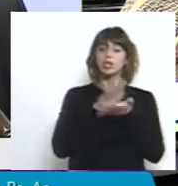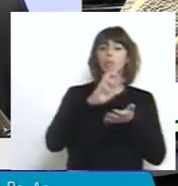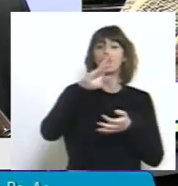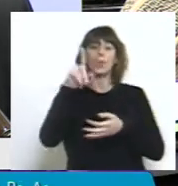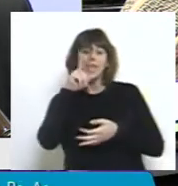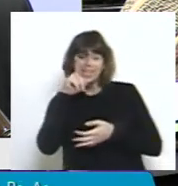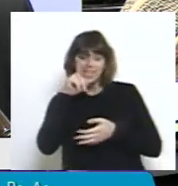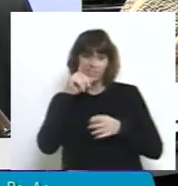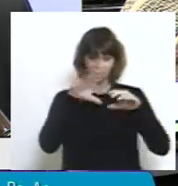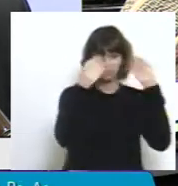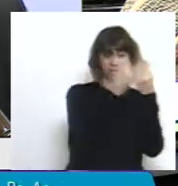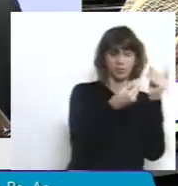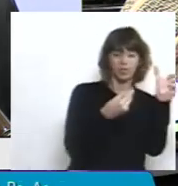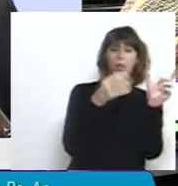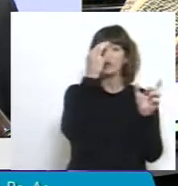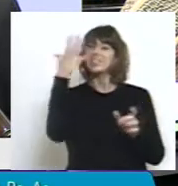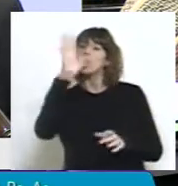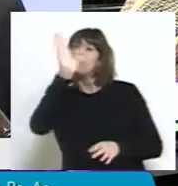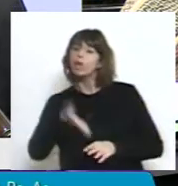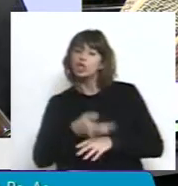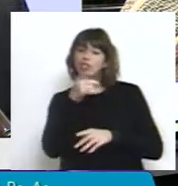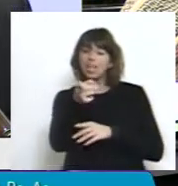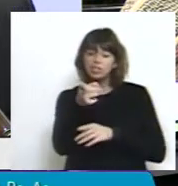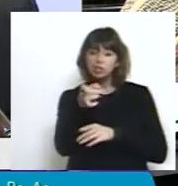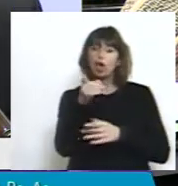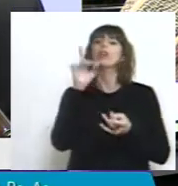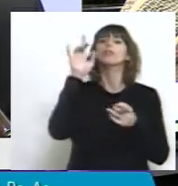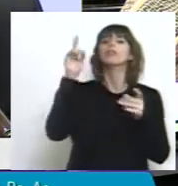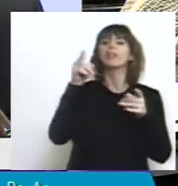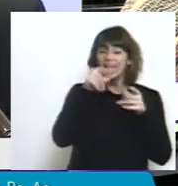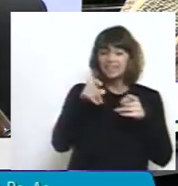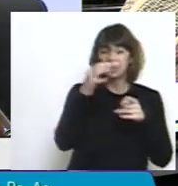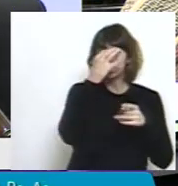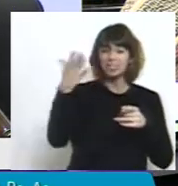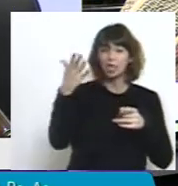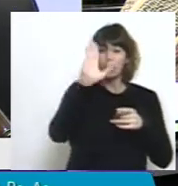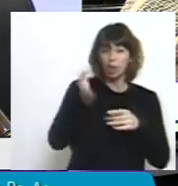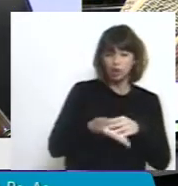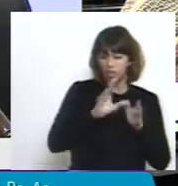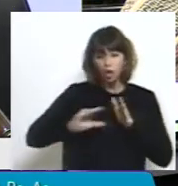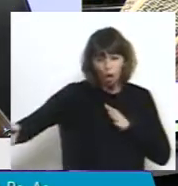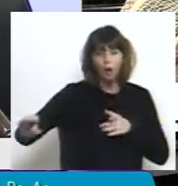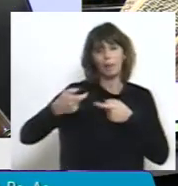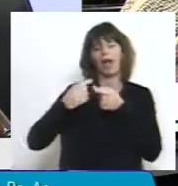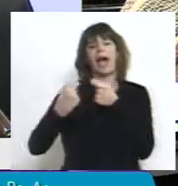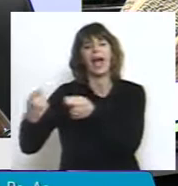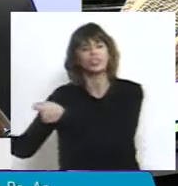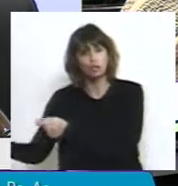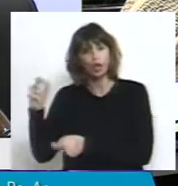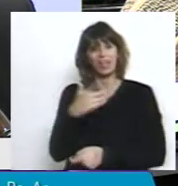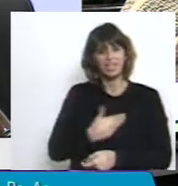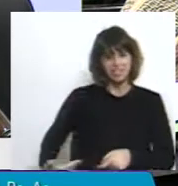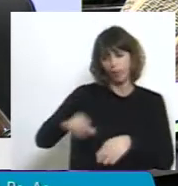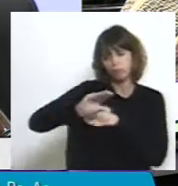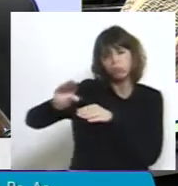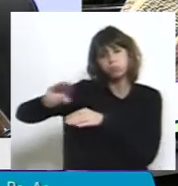una cuarta parte no parece ser tampoco un desborde de estilo soviético, ¿no? Parece ser un gasto consistente, de los